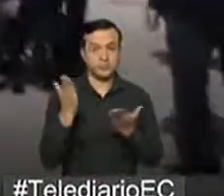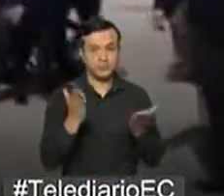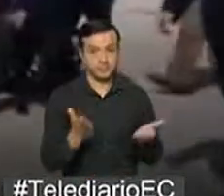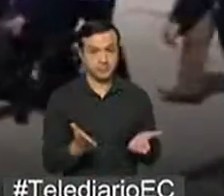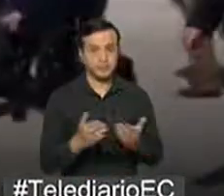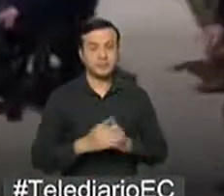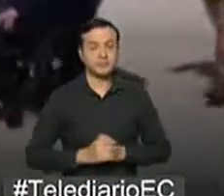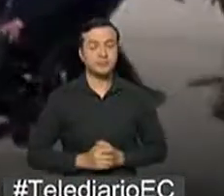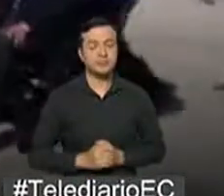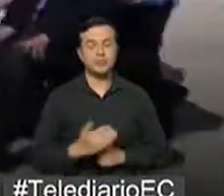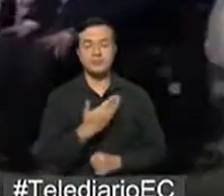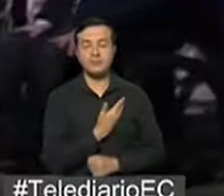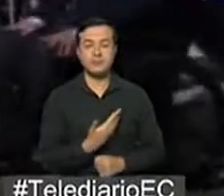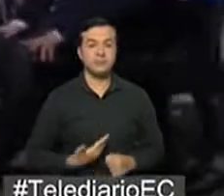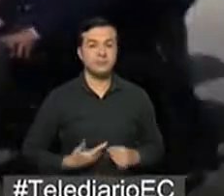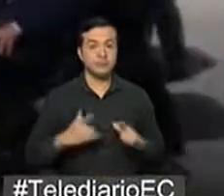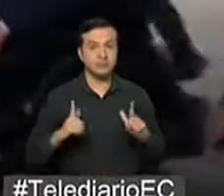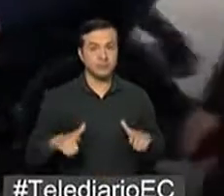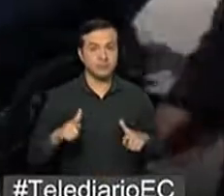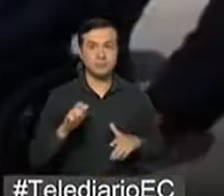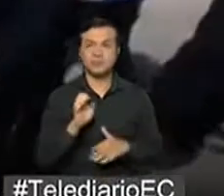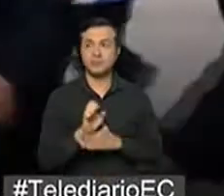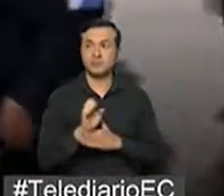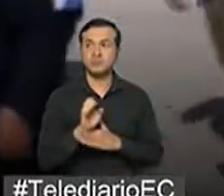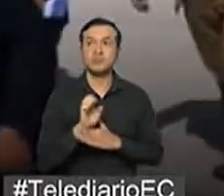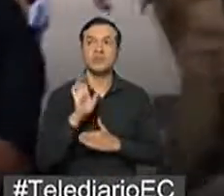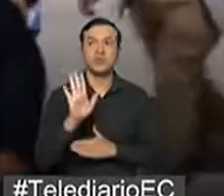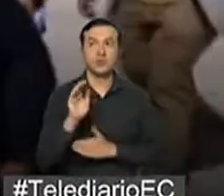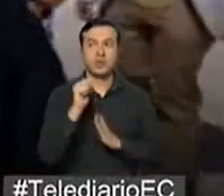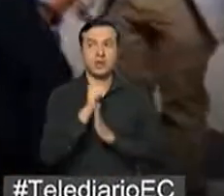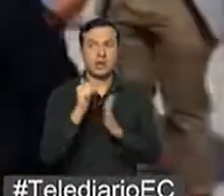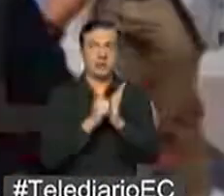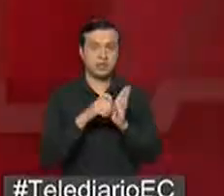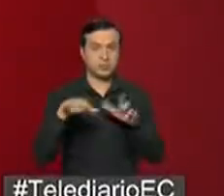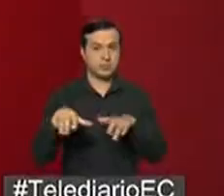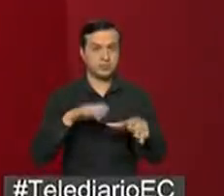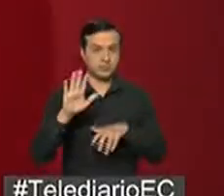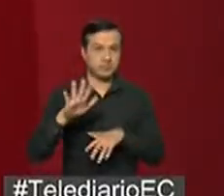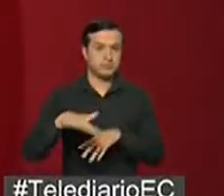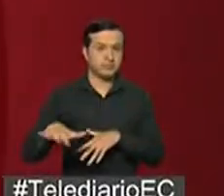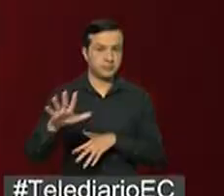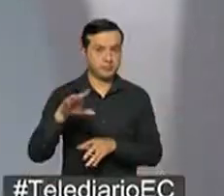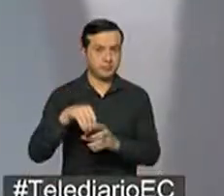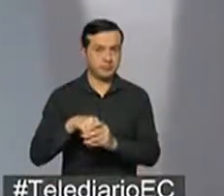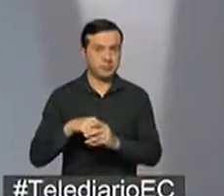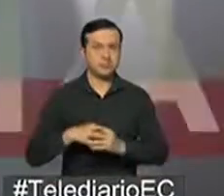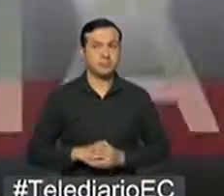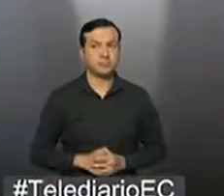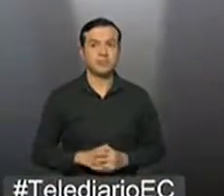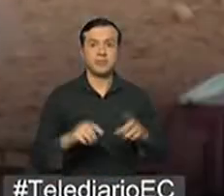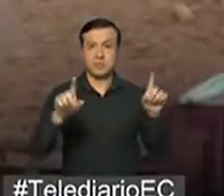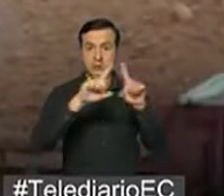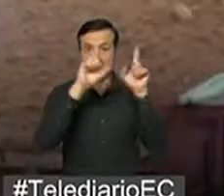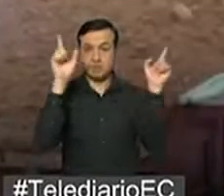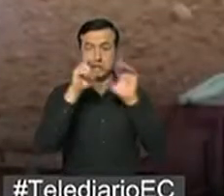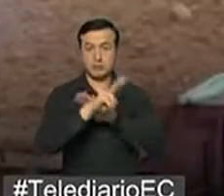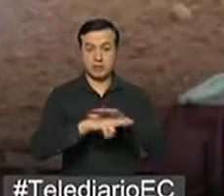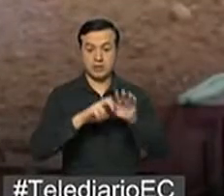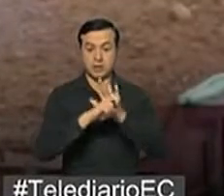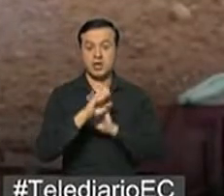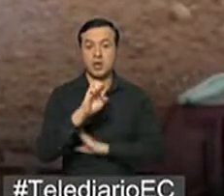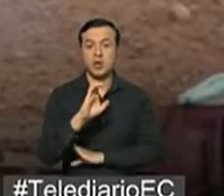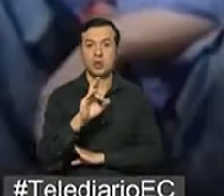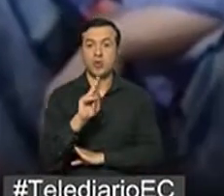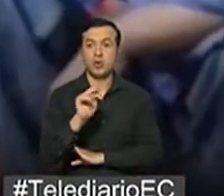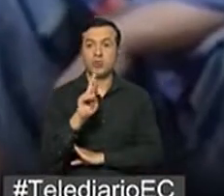el jefe de estado ecuatoriano cumplirá varias actividades la empresa minera en quad corriente